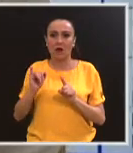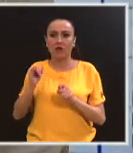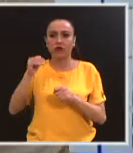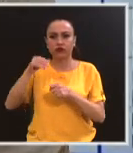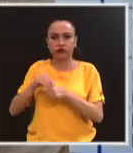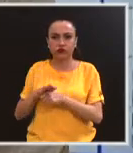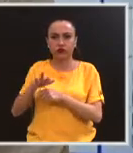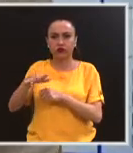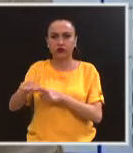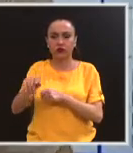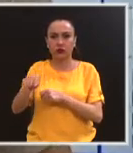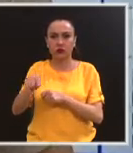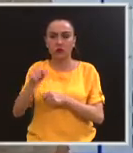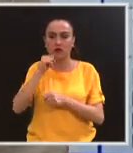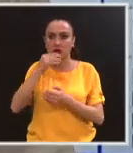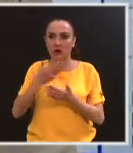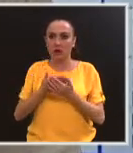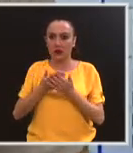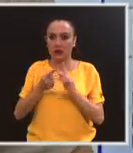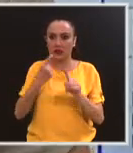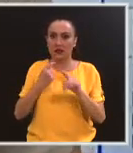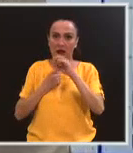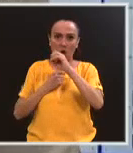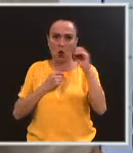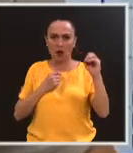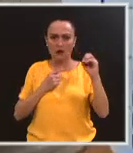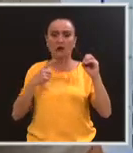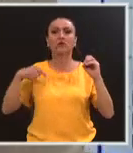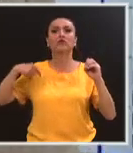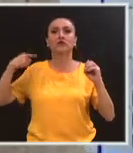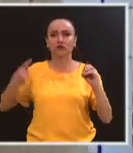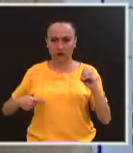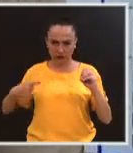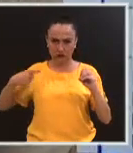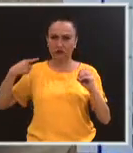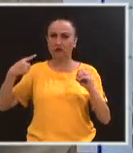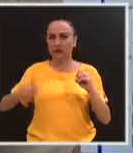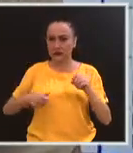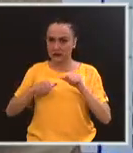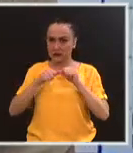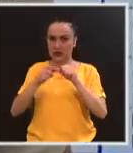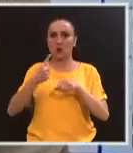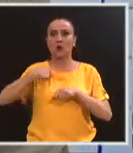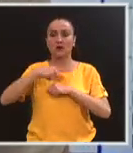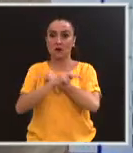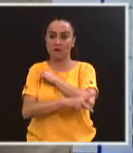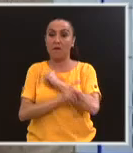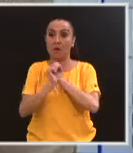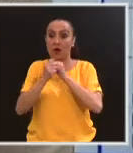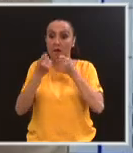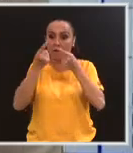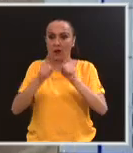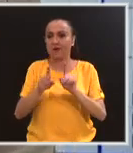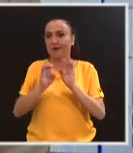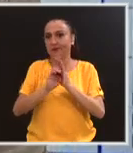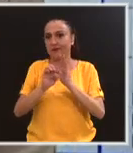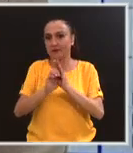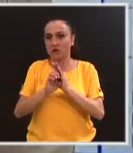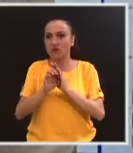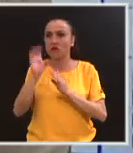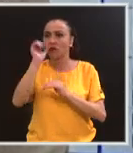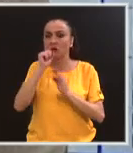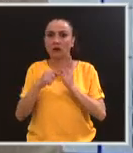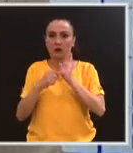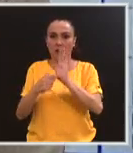flujo de humedad desde el oeste muy constante muy persistente a nuestro país lo que puede provocar por ejemplo que se